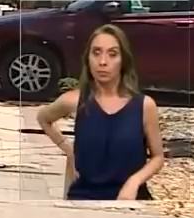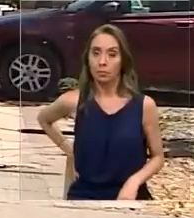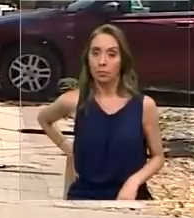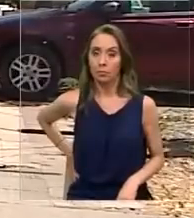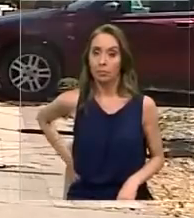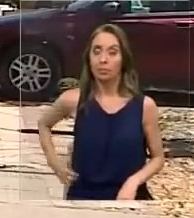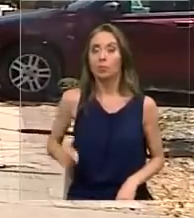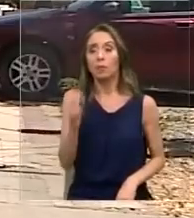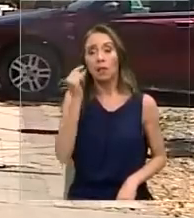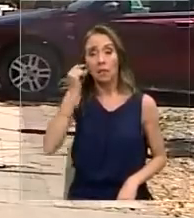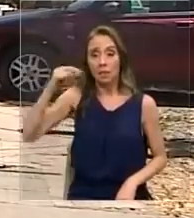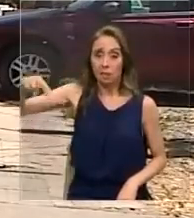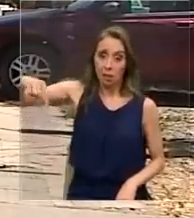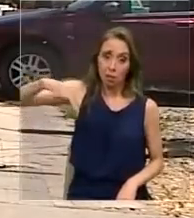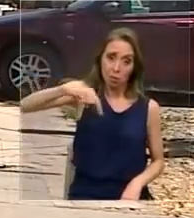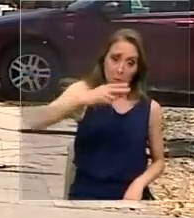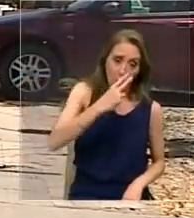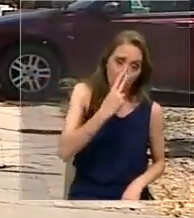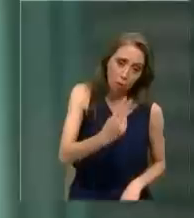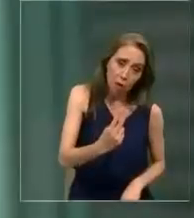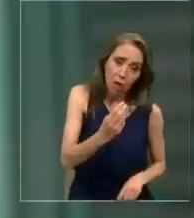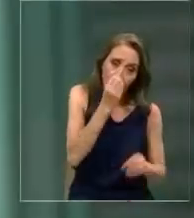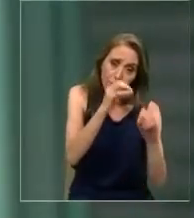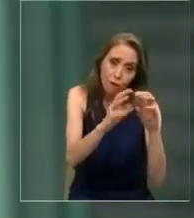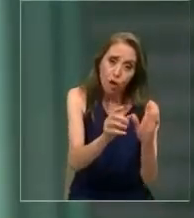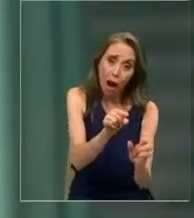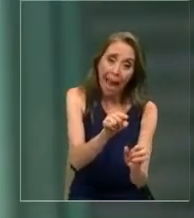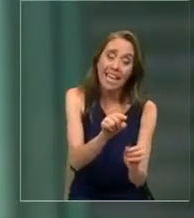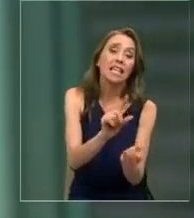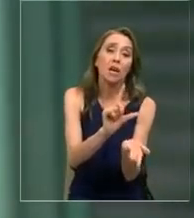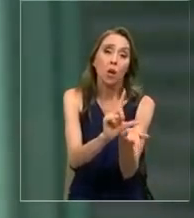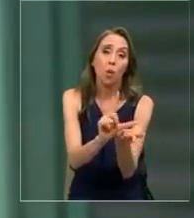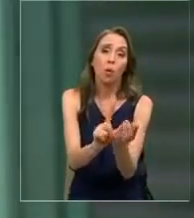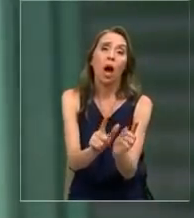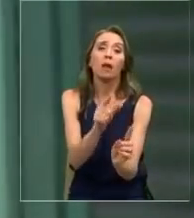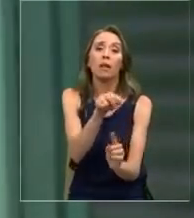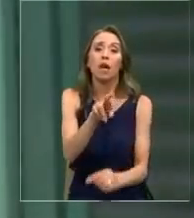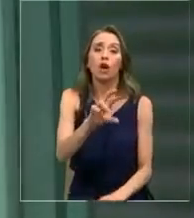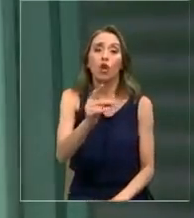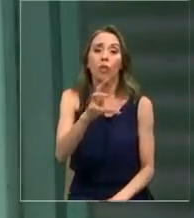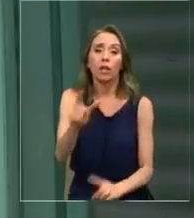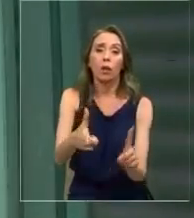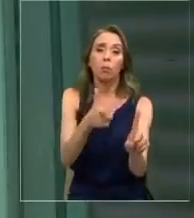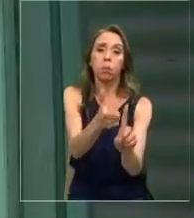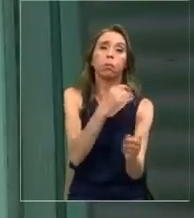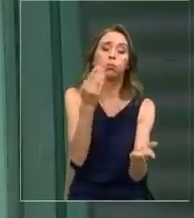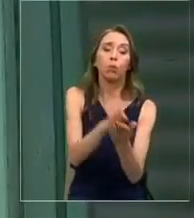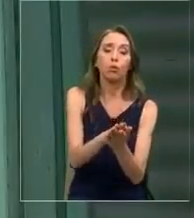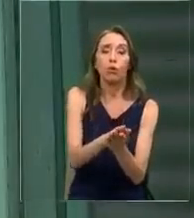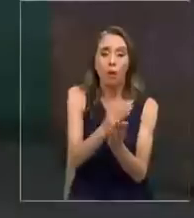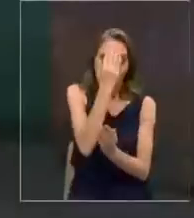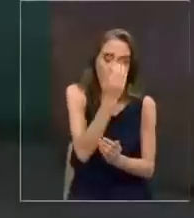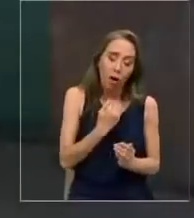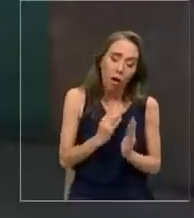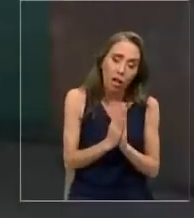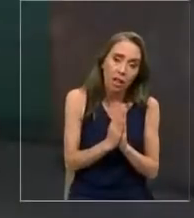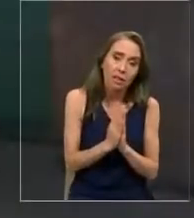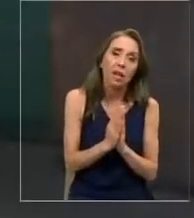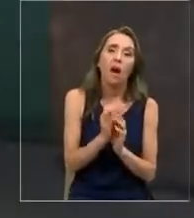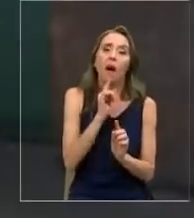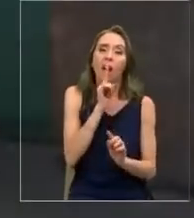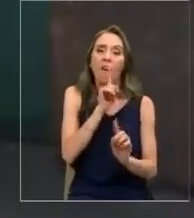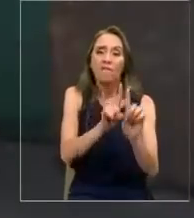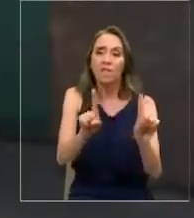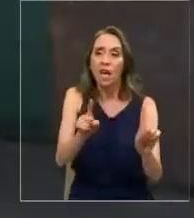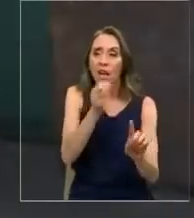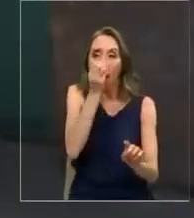Una pequeña oración de quienes paran frente al lugar donde Rodrigo Peña fue asesinado. Hoy, unas flores, velas e imágenes